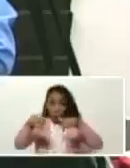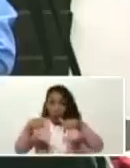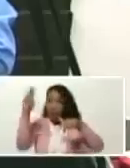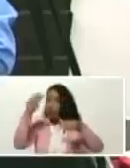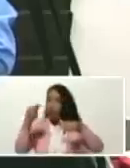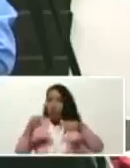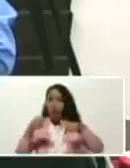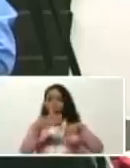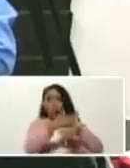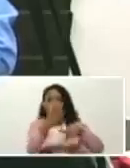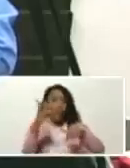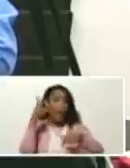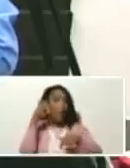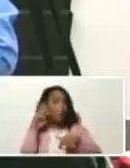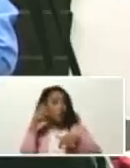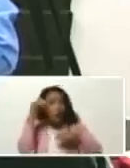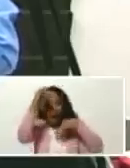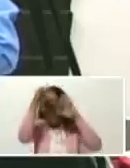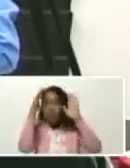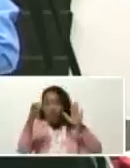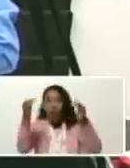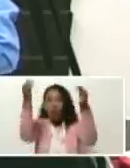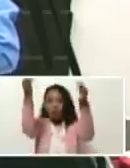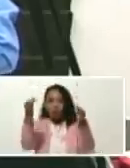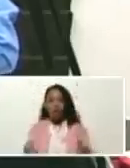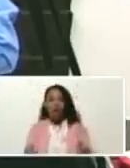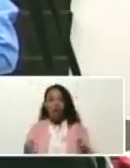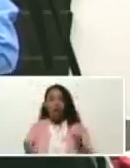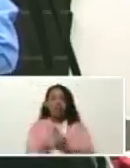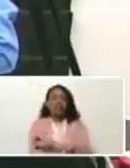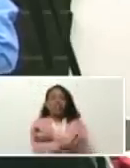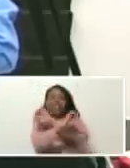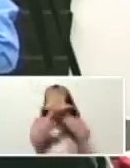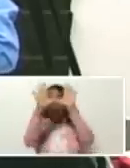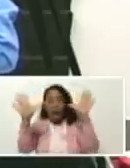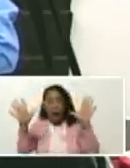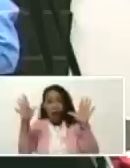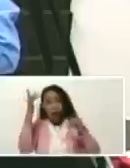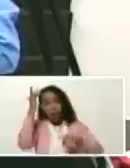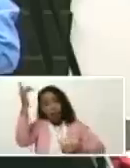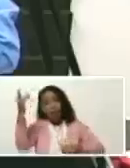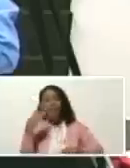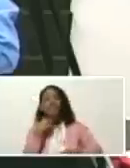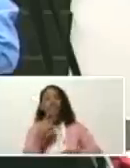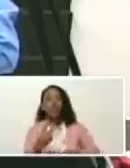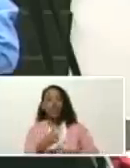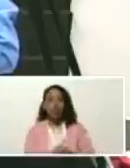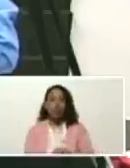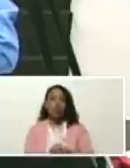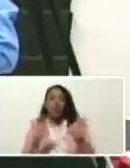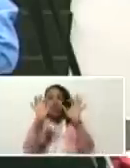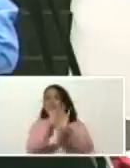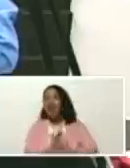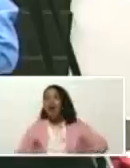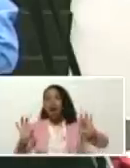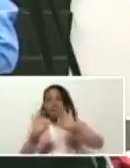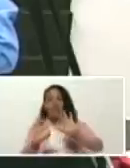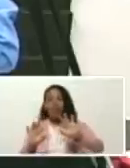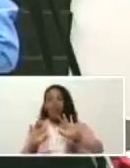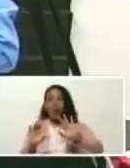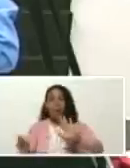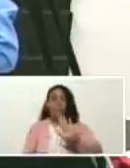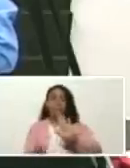escuchenlo bien escuchenlo en Clara e inteligible voz nadie nos va